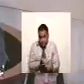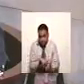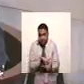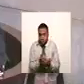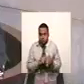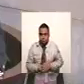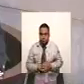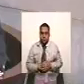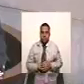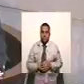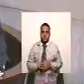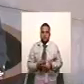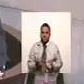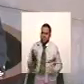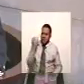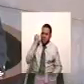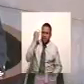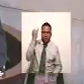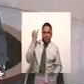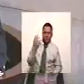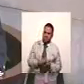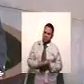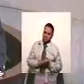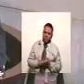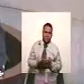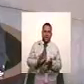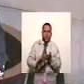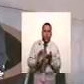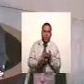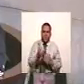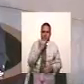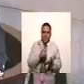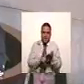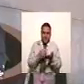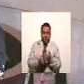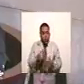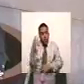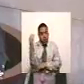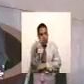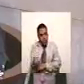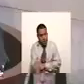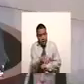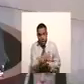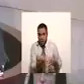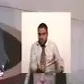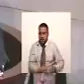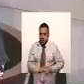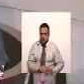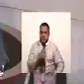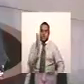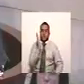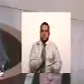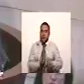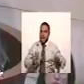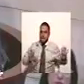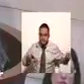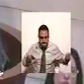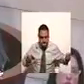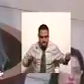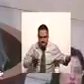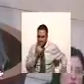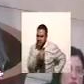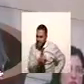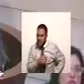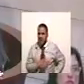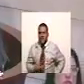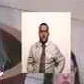decir es que lo que le ha ocurrido al país con el paro, lo que ha ocurrido con los compromisos, lo que ha ocurrido con las reglas para